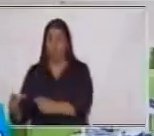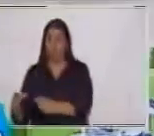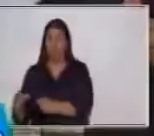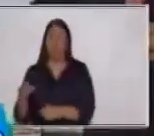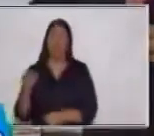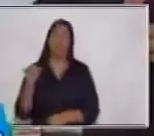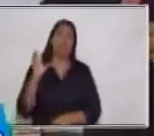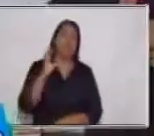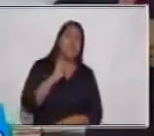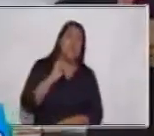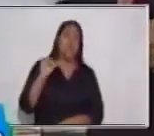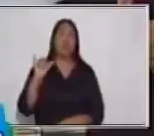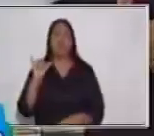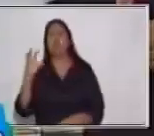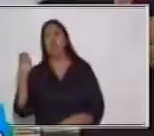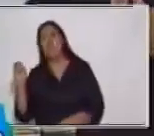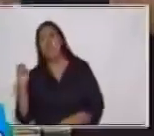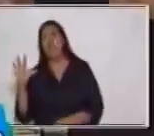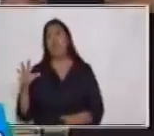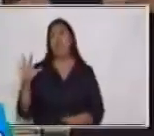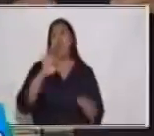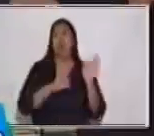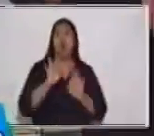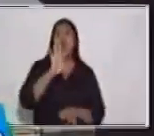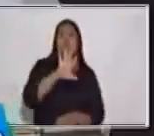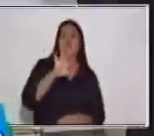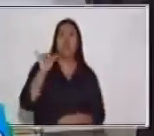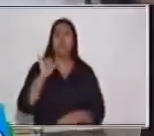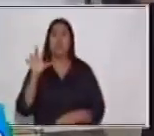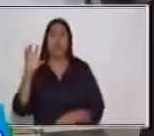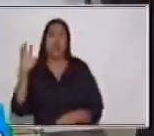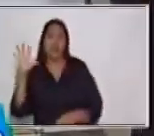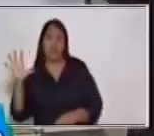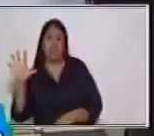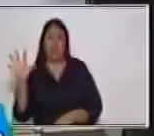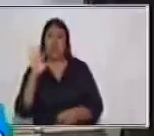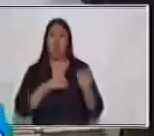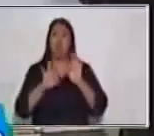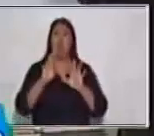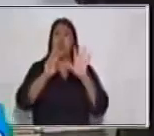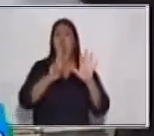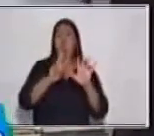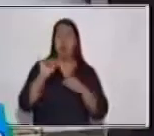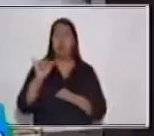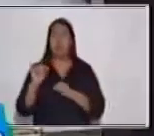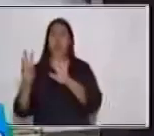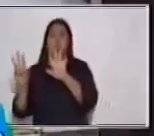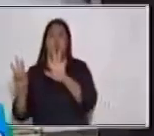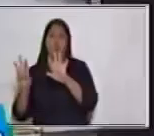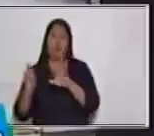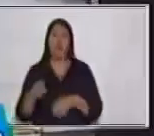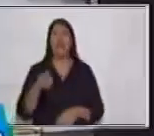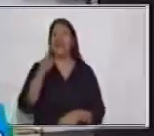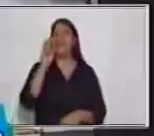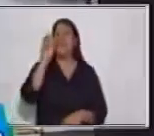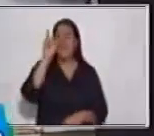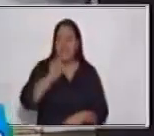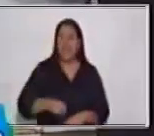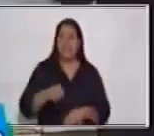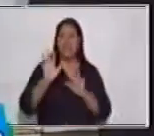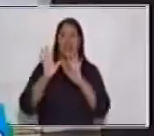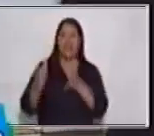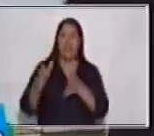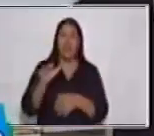5, 8 igual a 8. Tiene que quedarle siempre valores en los cuales sean igual de un lado y del